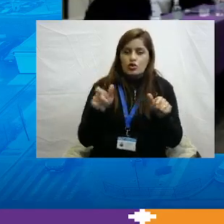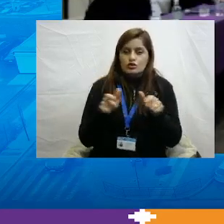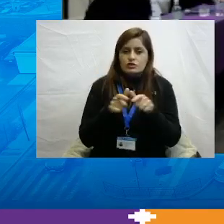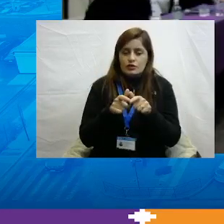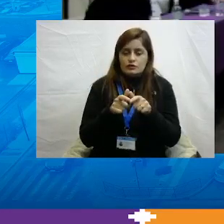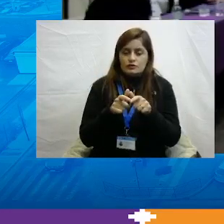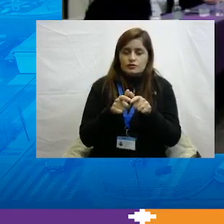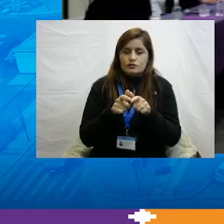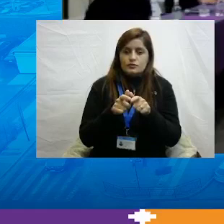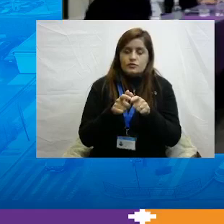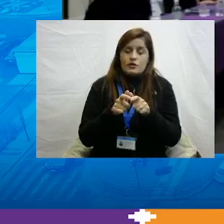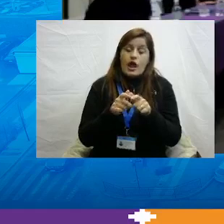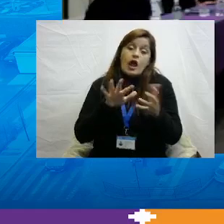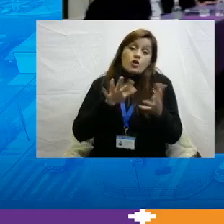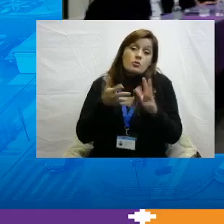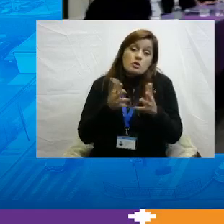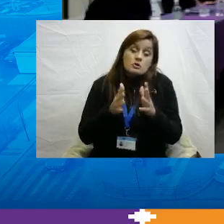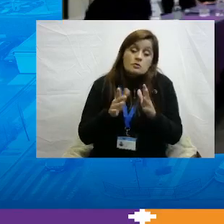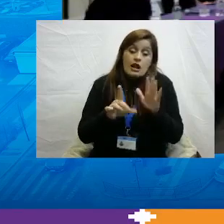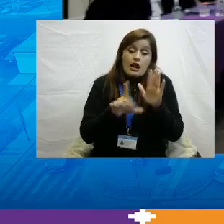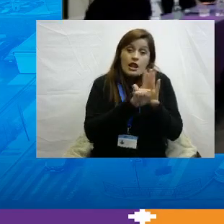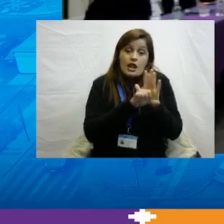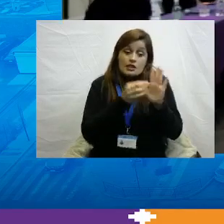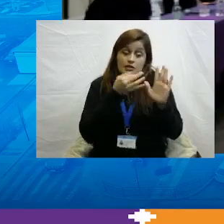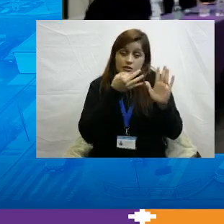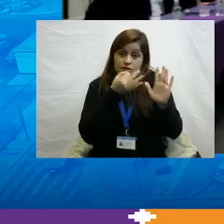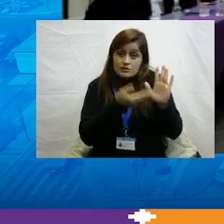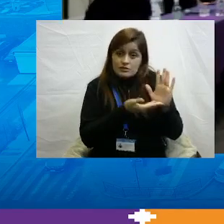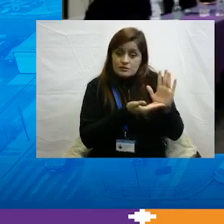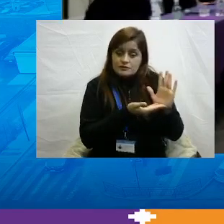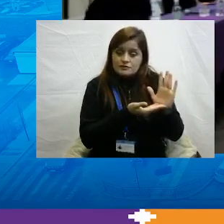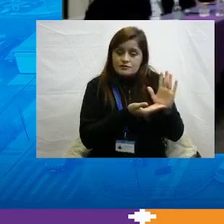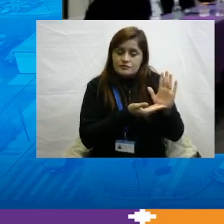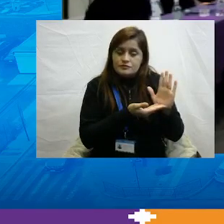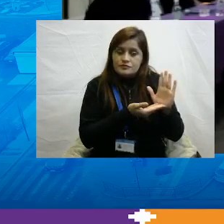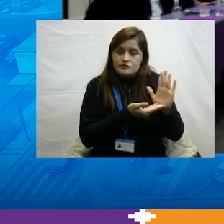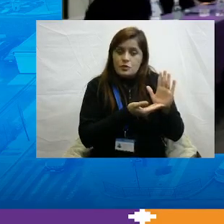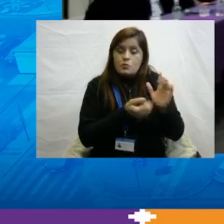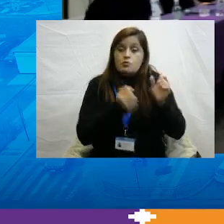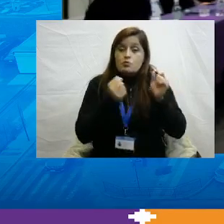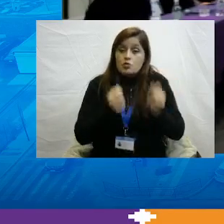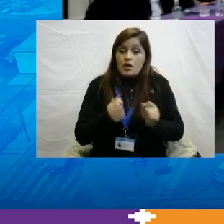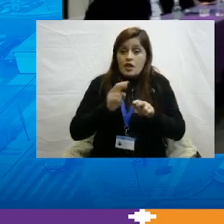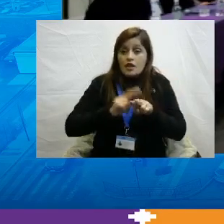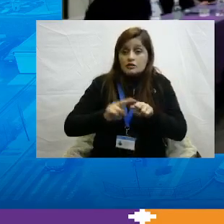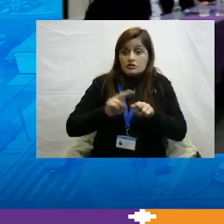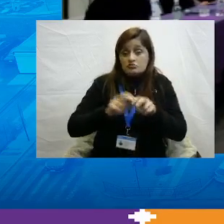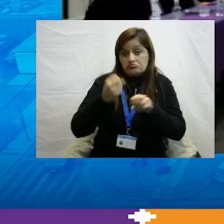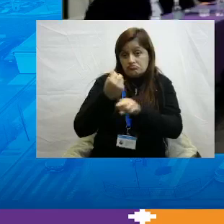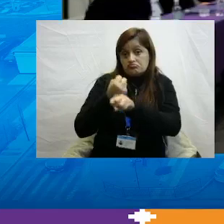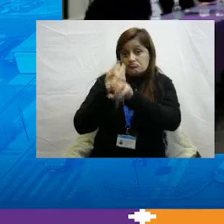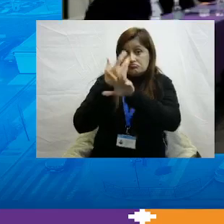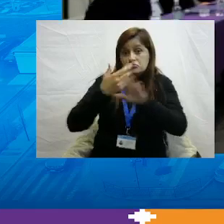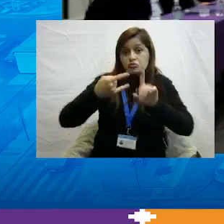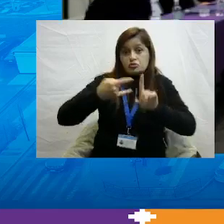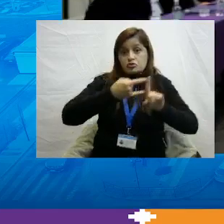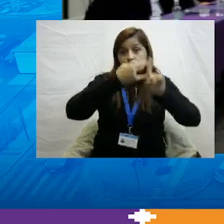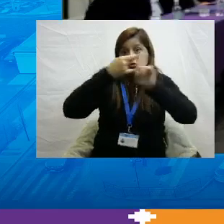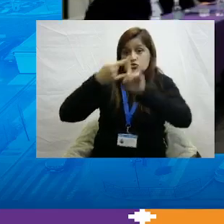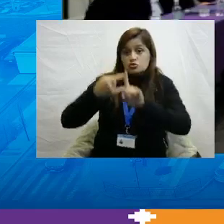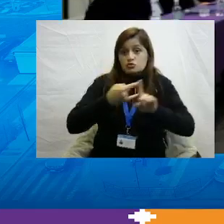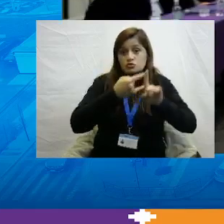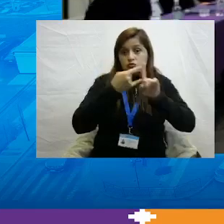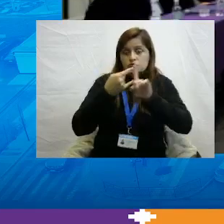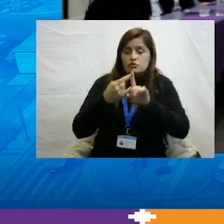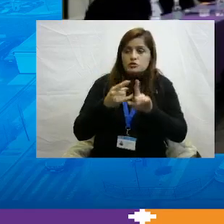Extraordinario, que tal vez, y como el reglamento así lo estipula, tal vez puede ser también virtual para no afectar la